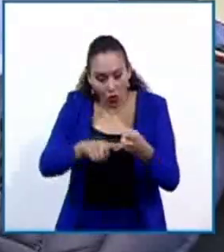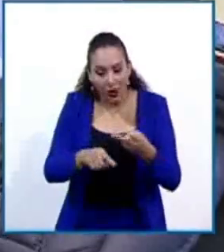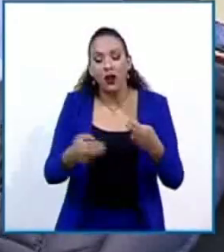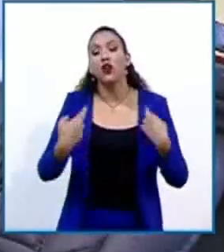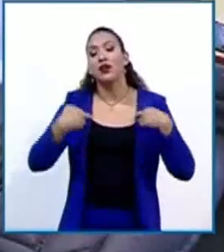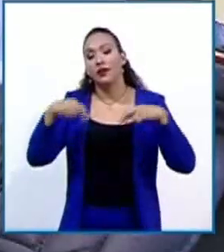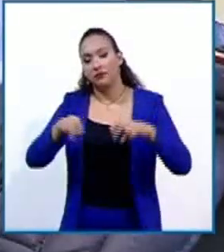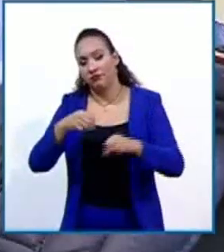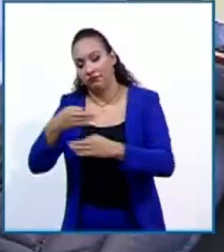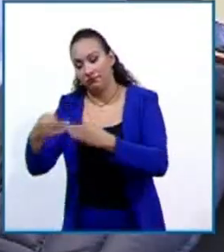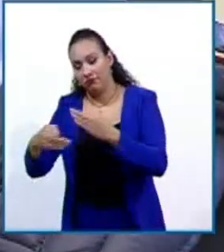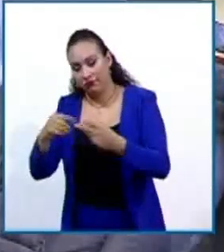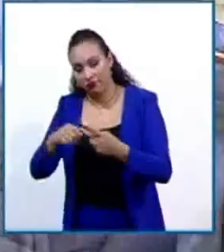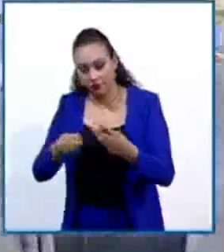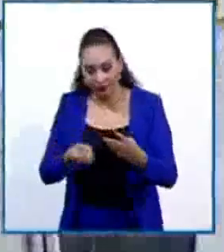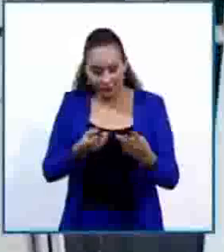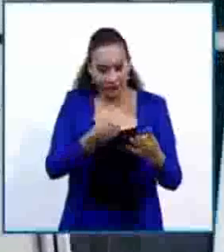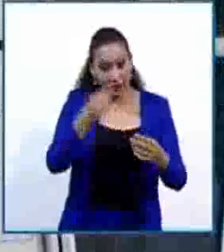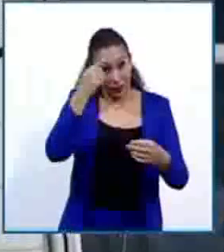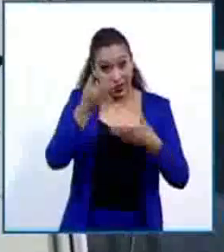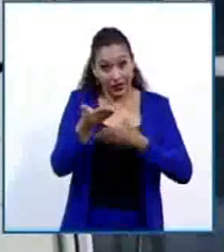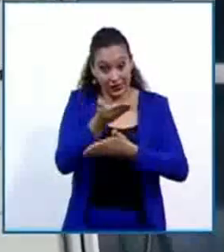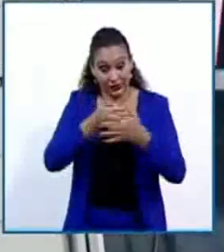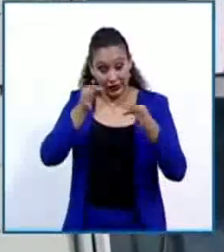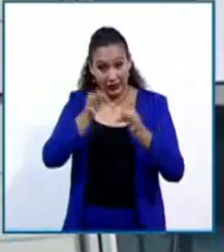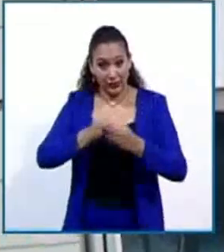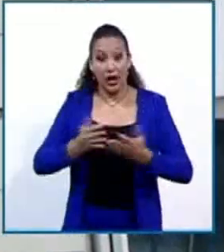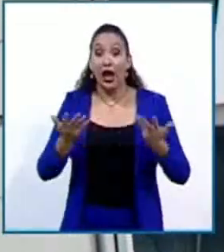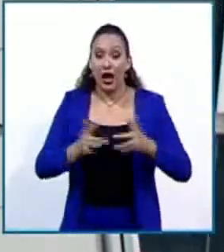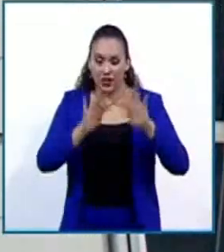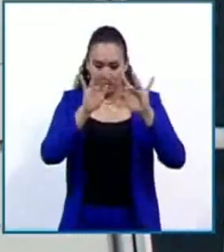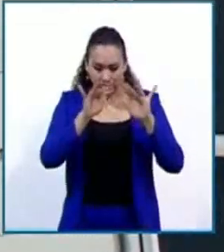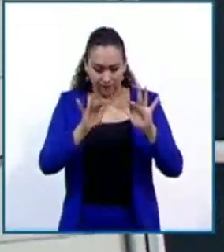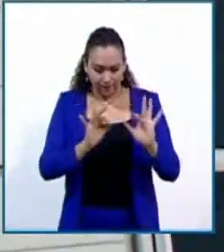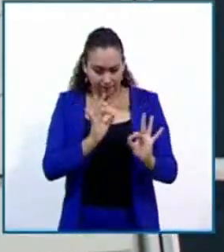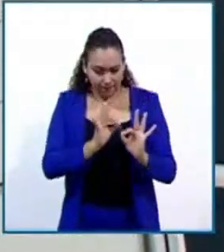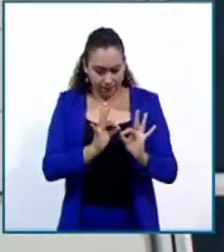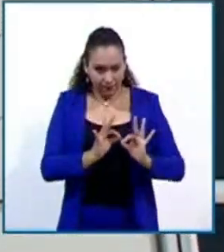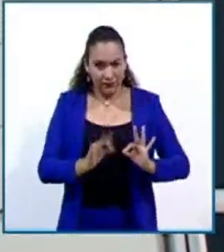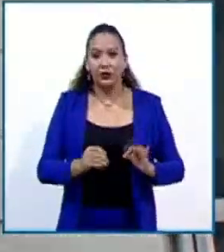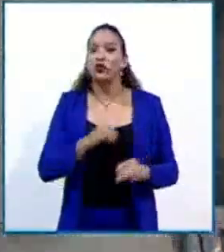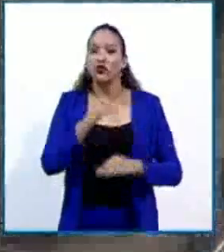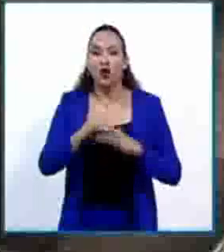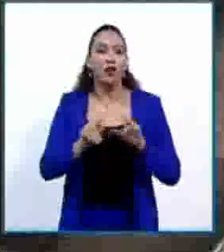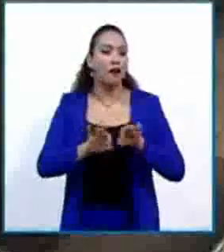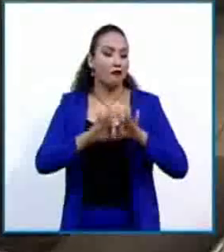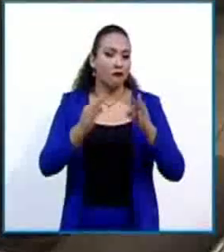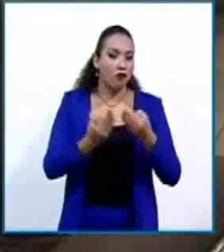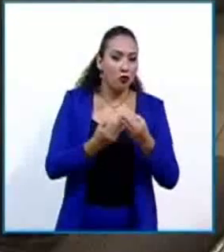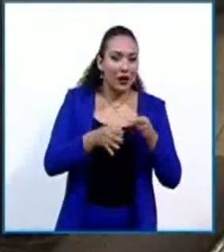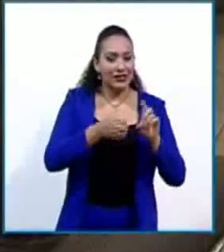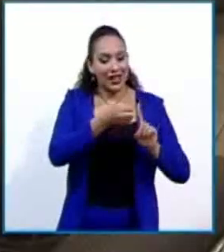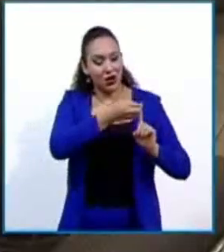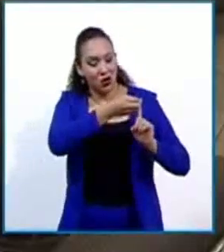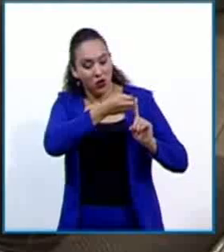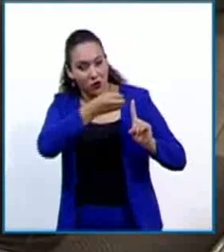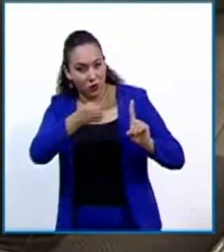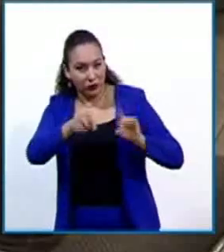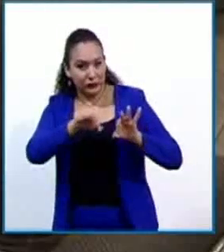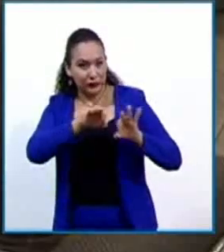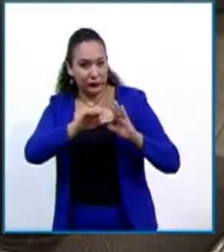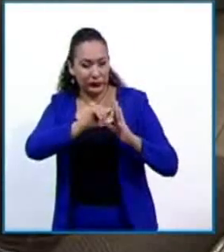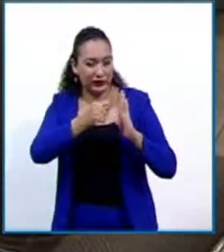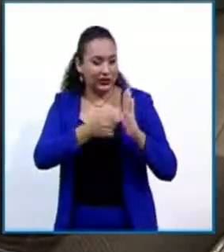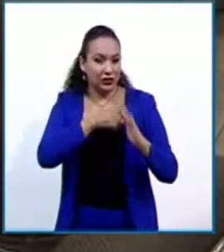centro para la provisión de sus servicios. Elaborará los protocolos, disposiciones técnicas y operativas para el funcionamiento